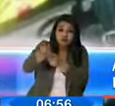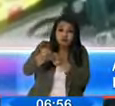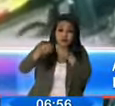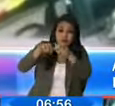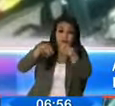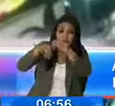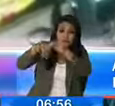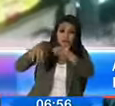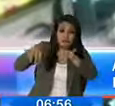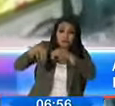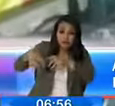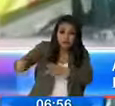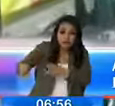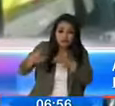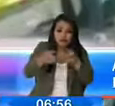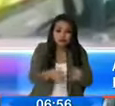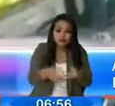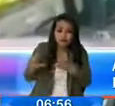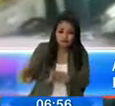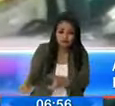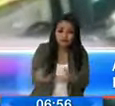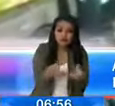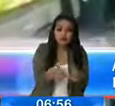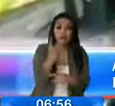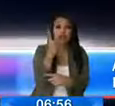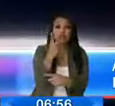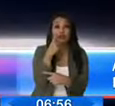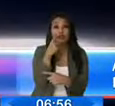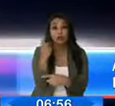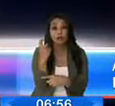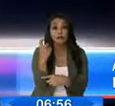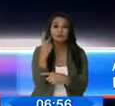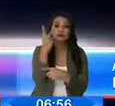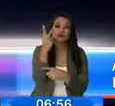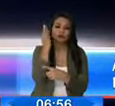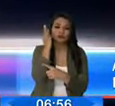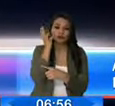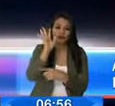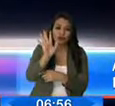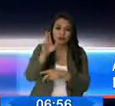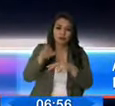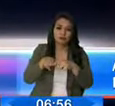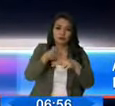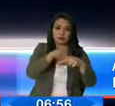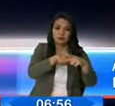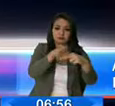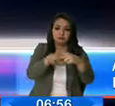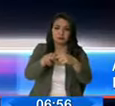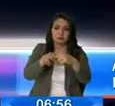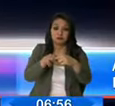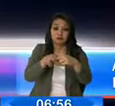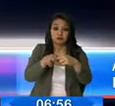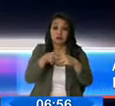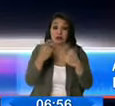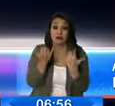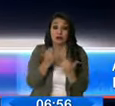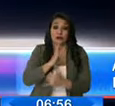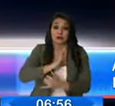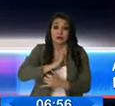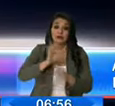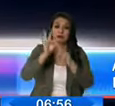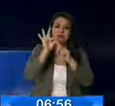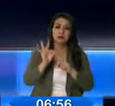poder sacarlos. En el interior viajaban dos hombres y dos mujeres. Las técnicas de extricación vehicular para poder